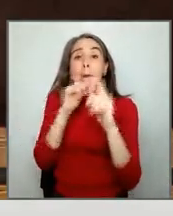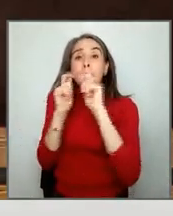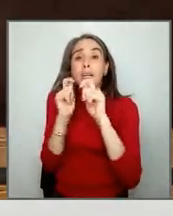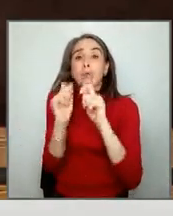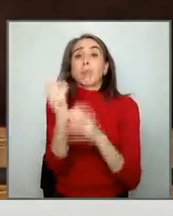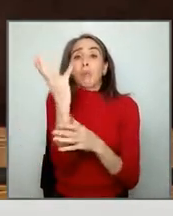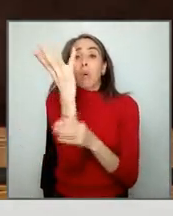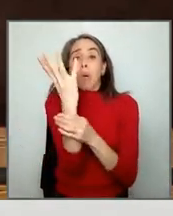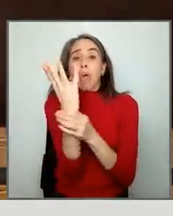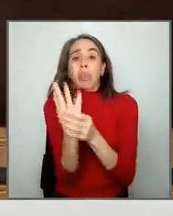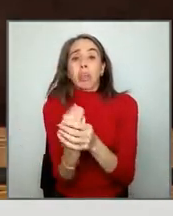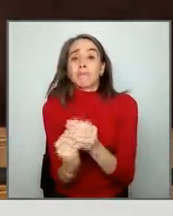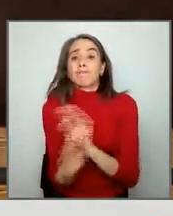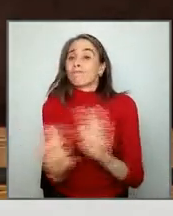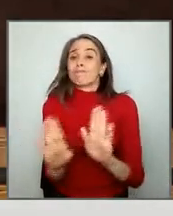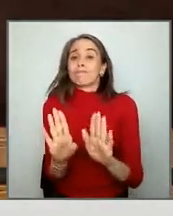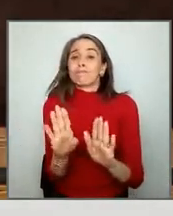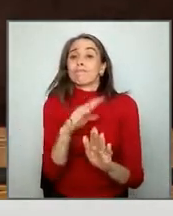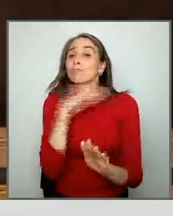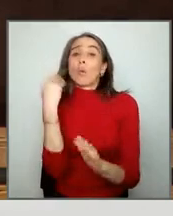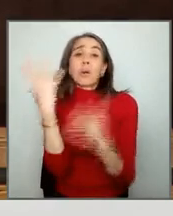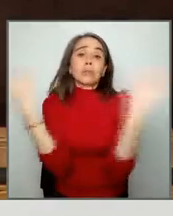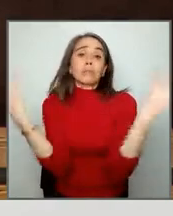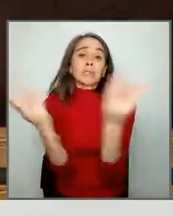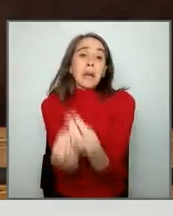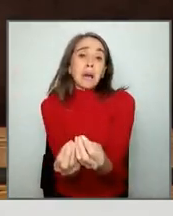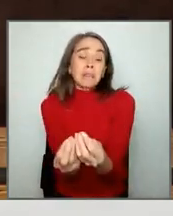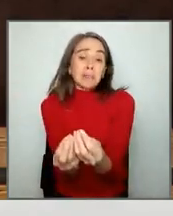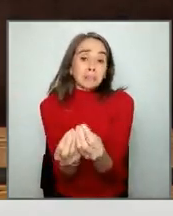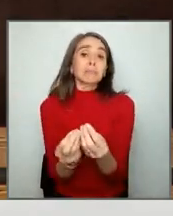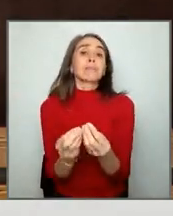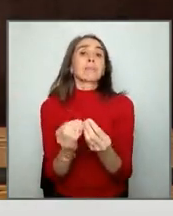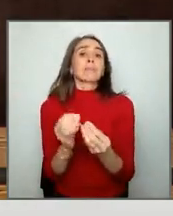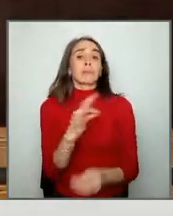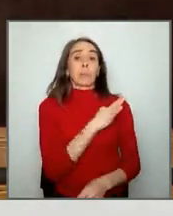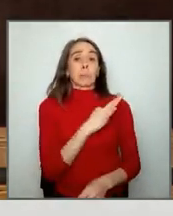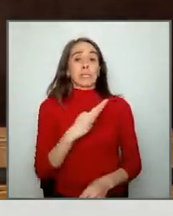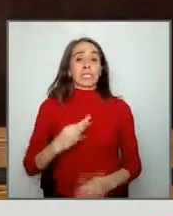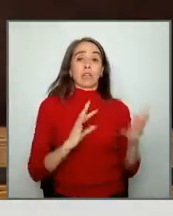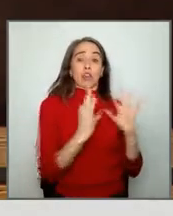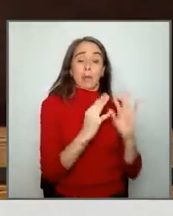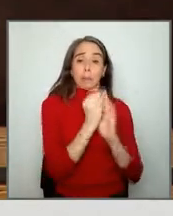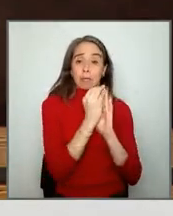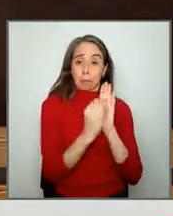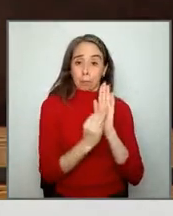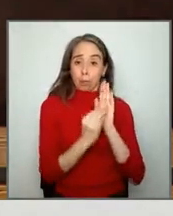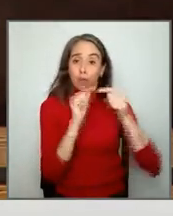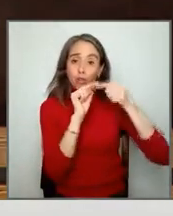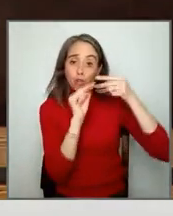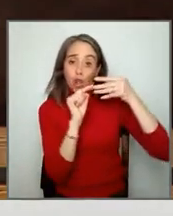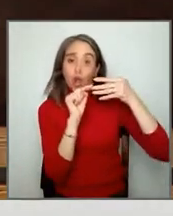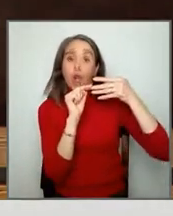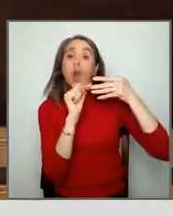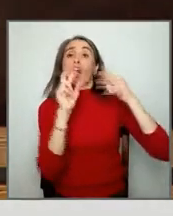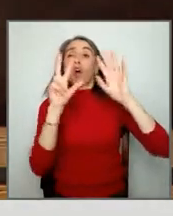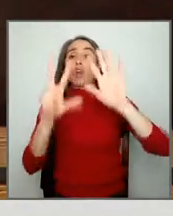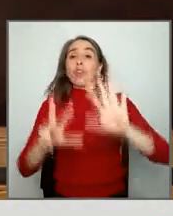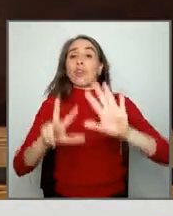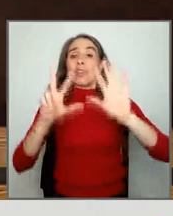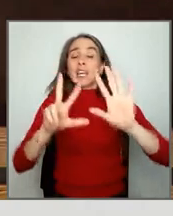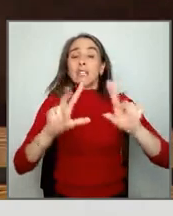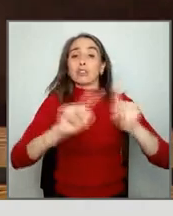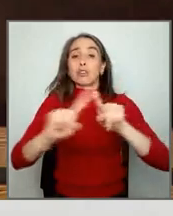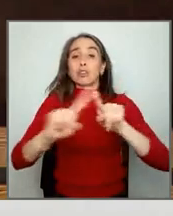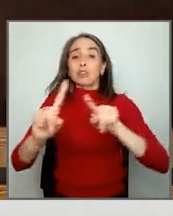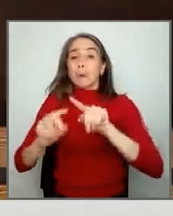el Ministerio en esta tarea ha clasificado Lamentablemente dieciocho especies